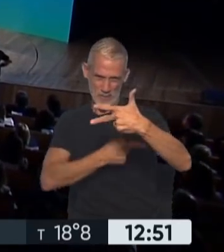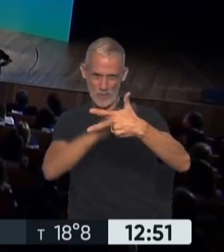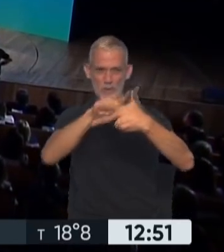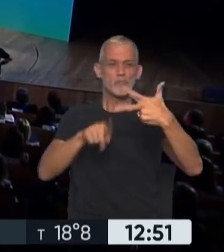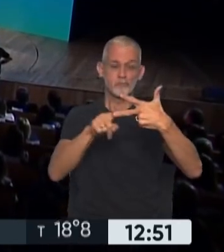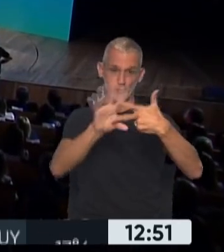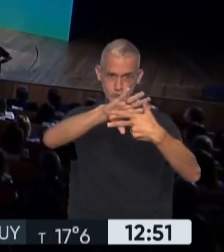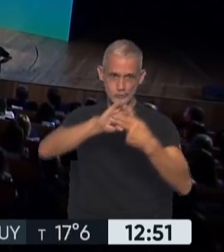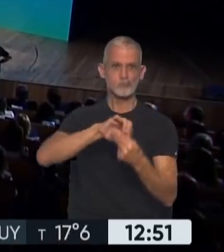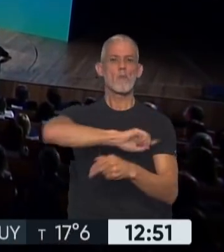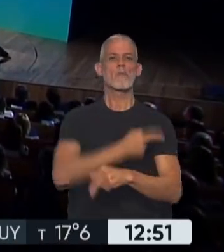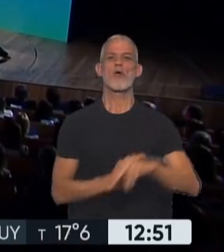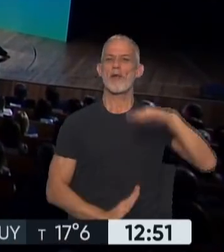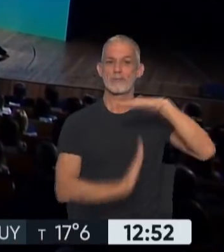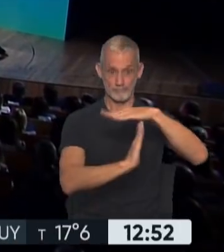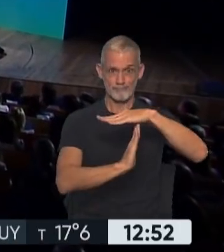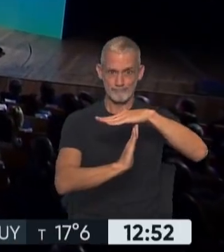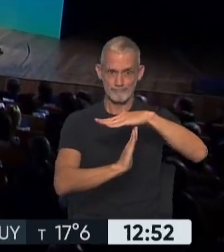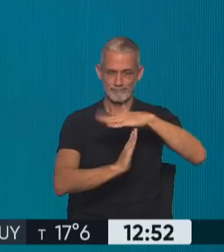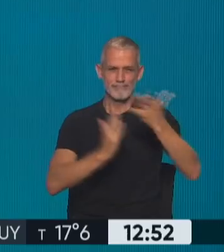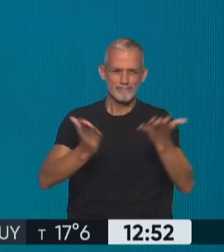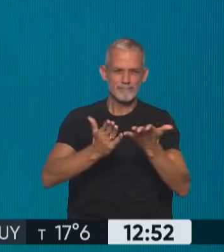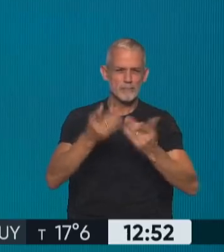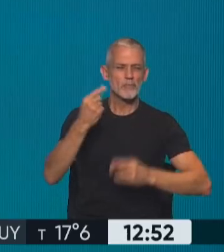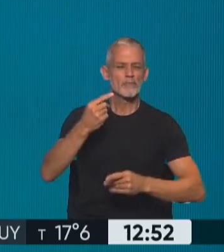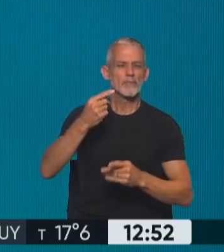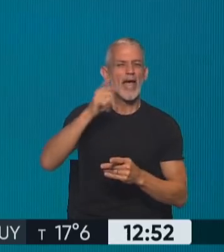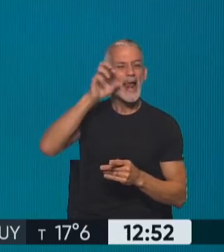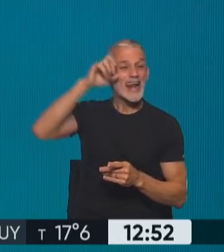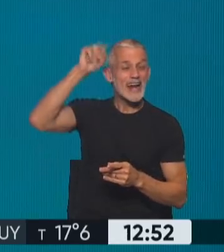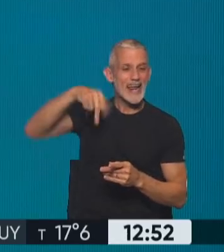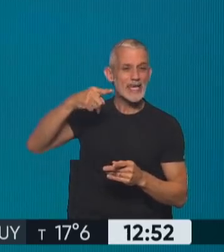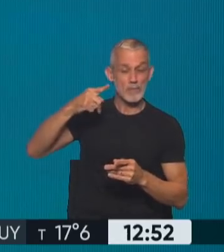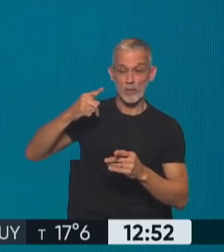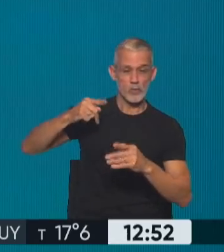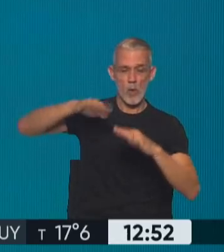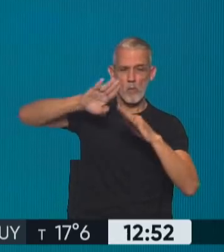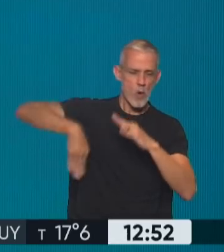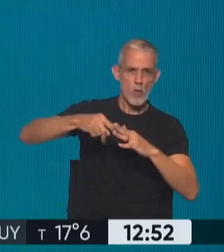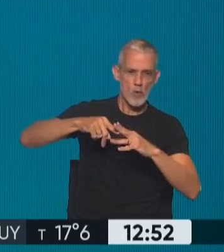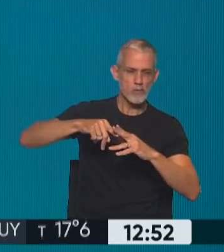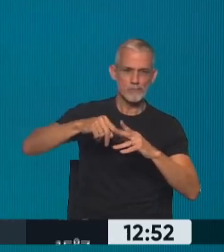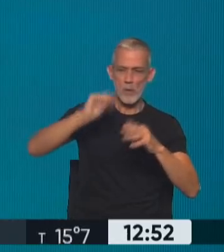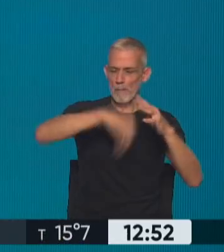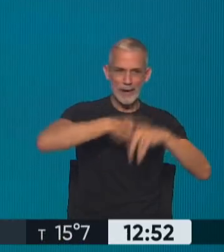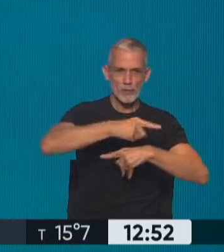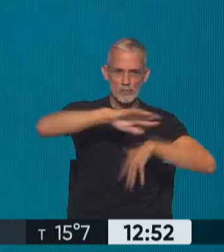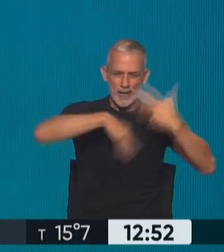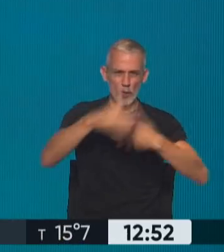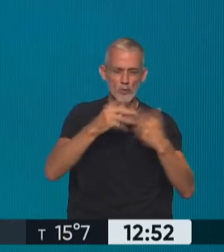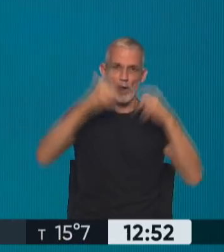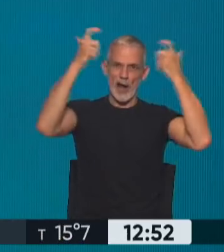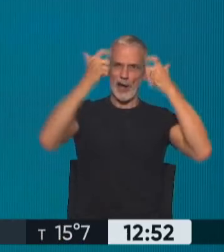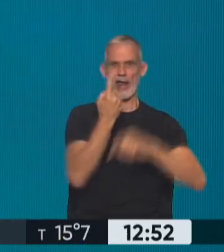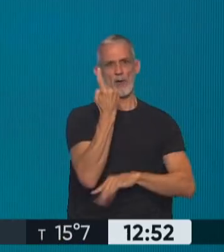era el poder. No nos olvidemos que el ancien régime que caía con la Revolución Francesa se organizaba en torno a la